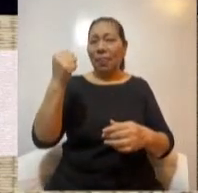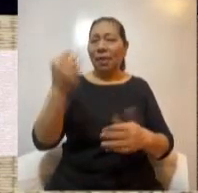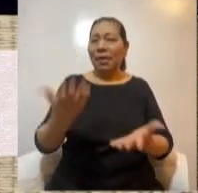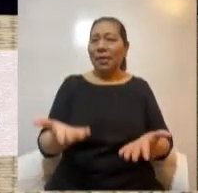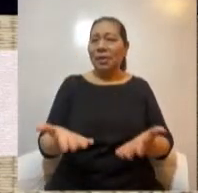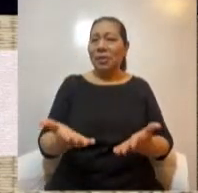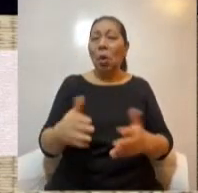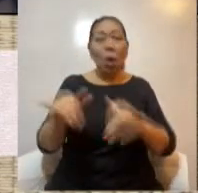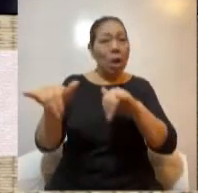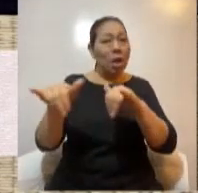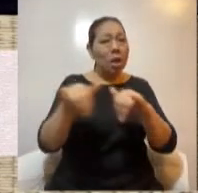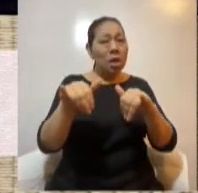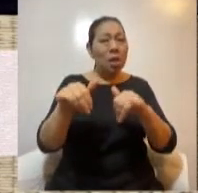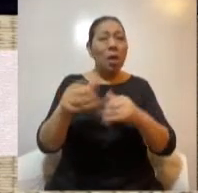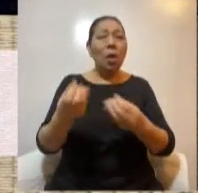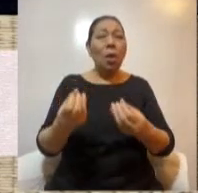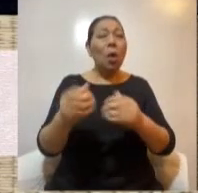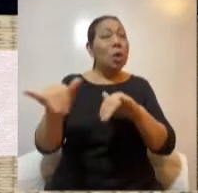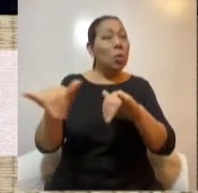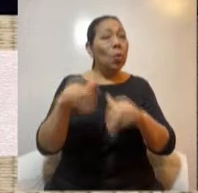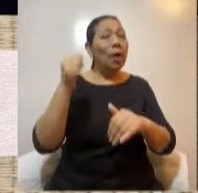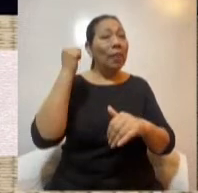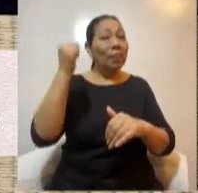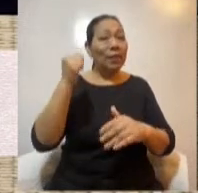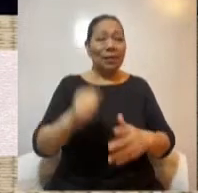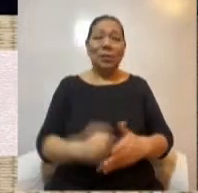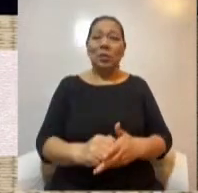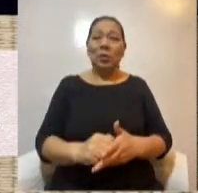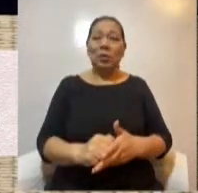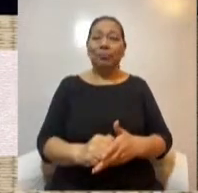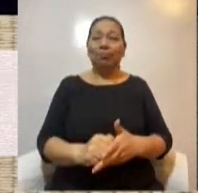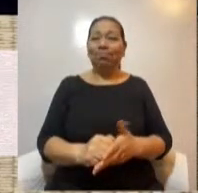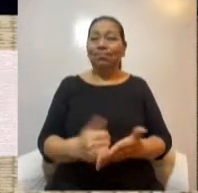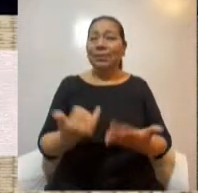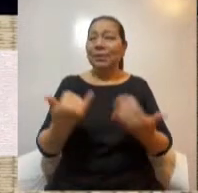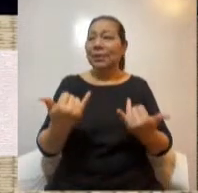derecho fundamental, la igualdad como principio y la igualdad como derecho fundamental.